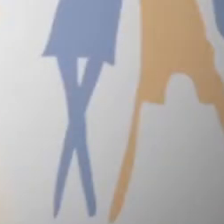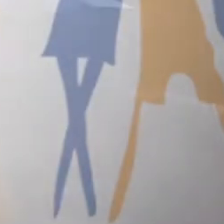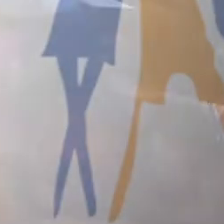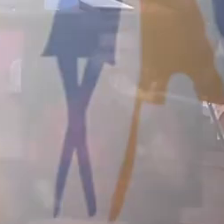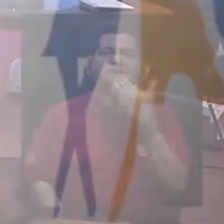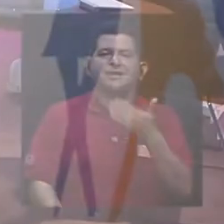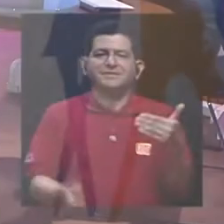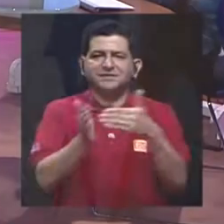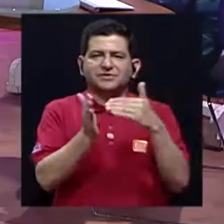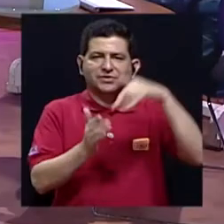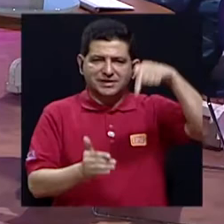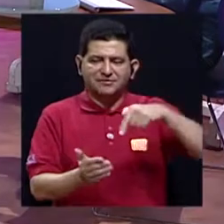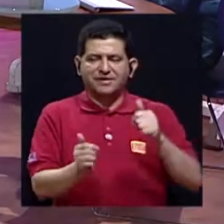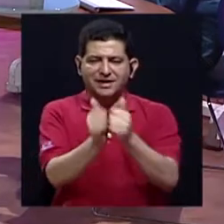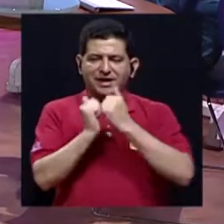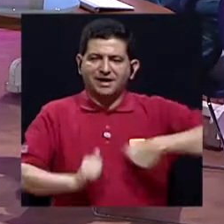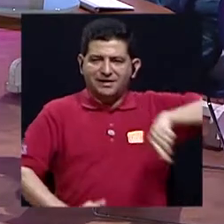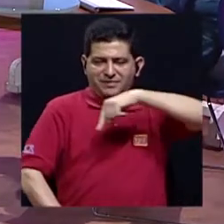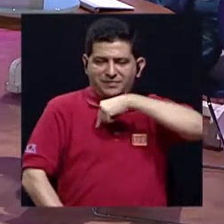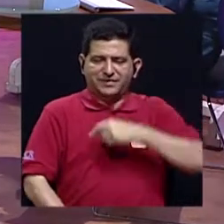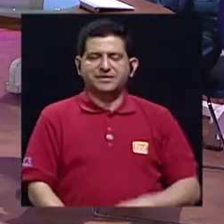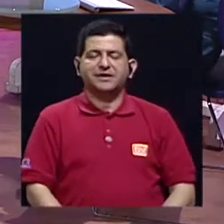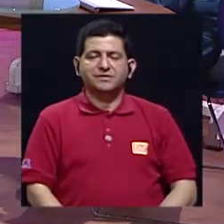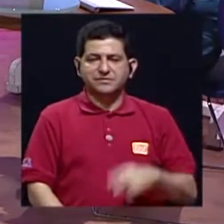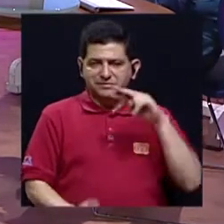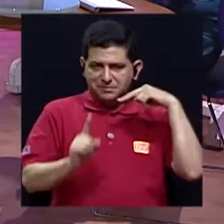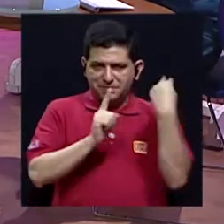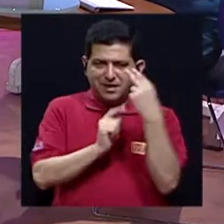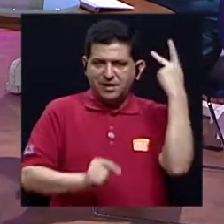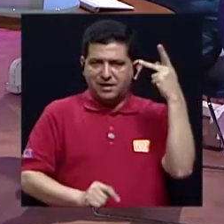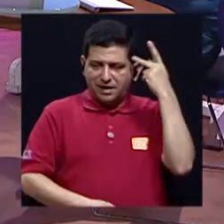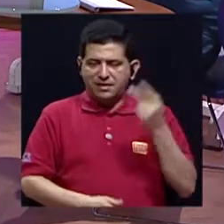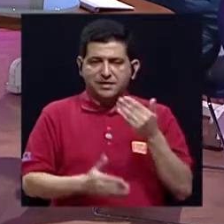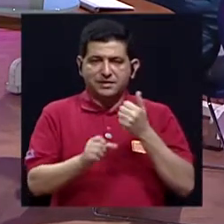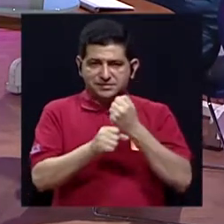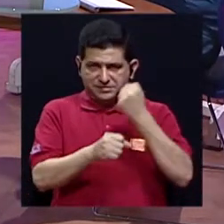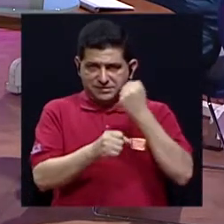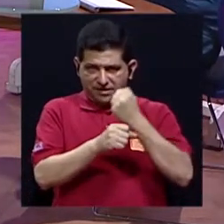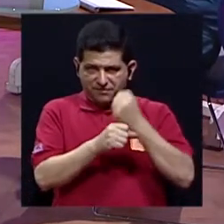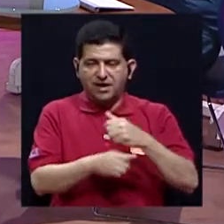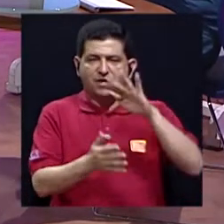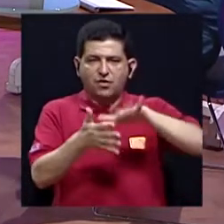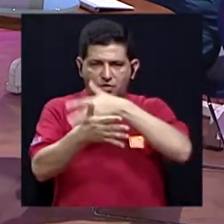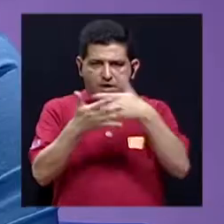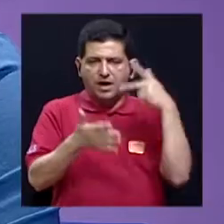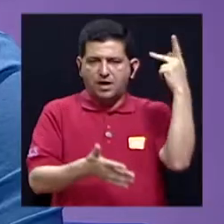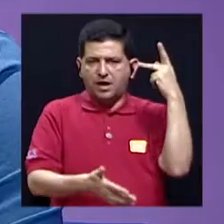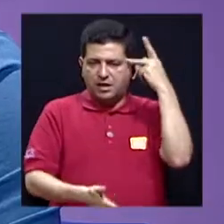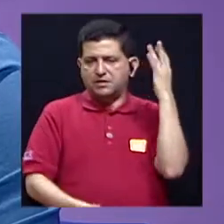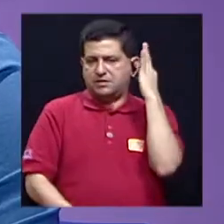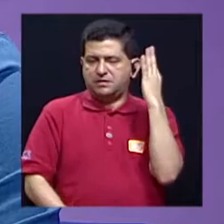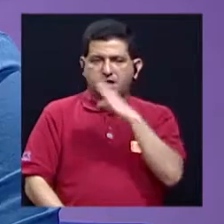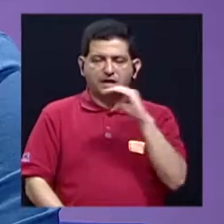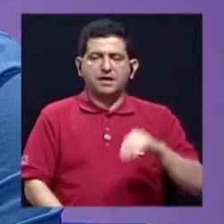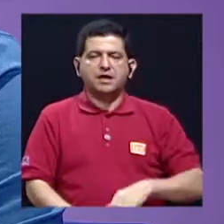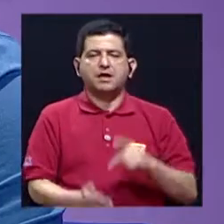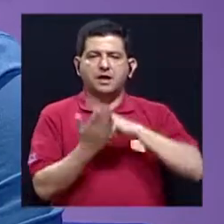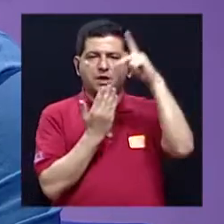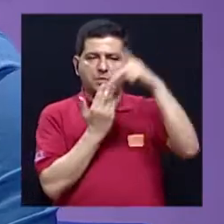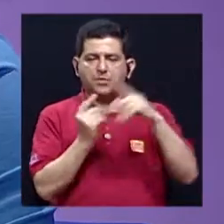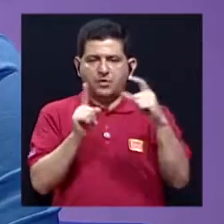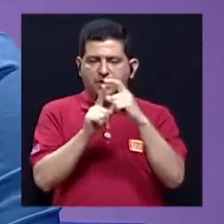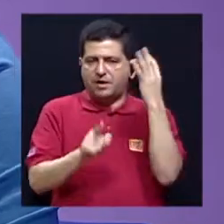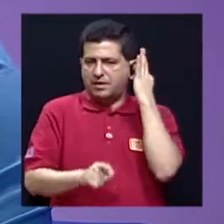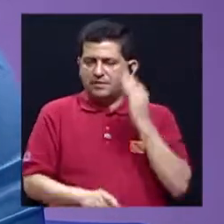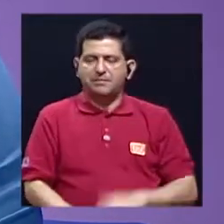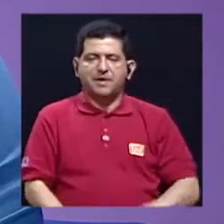Muchas gracias por estar de nuevo con nosotras en Miradas Políticas, una coproducción de la Agenda Política de Mujeres y de Palabra de Mujer